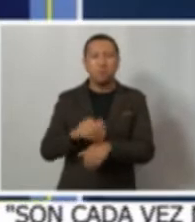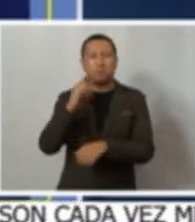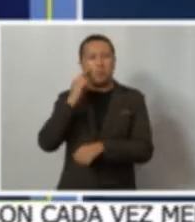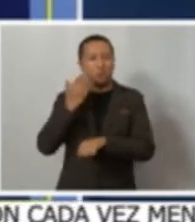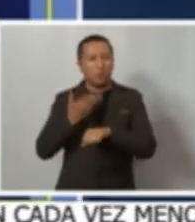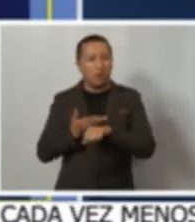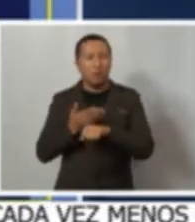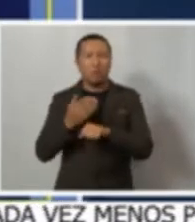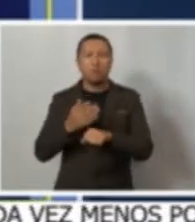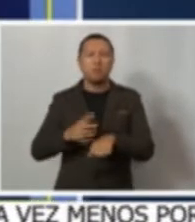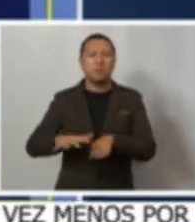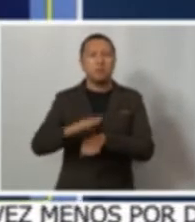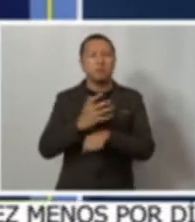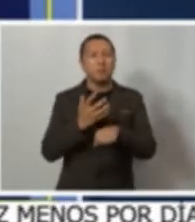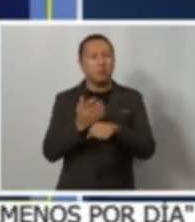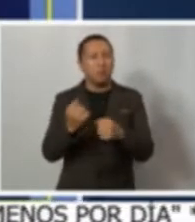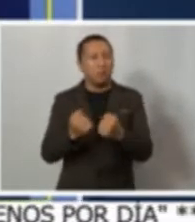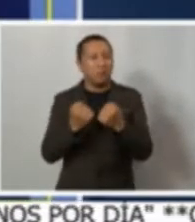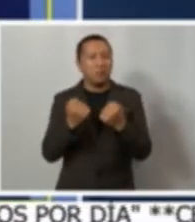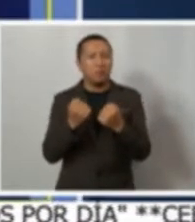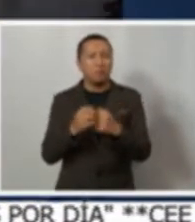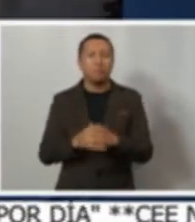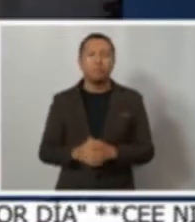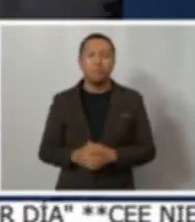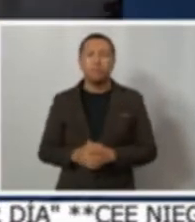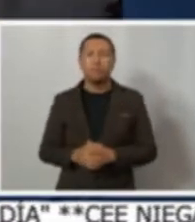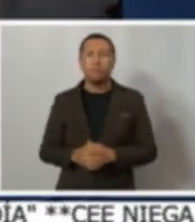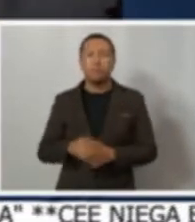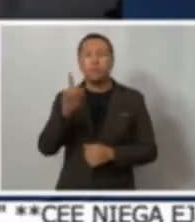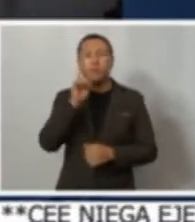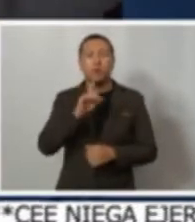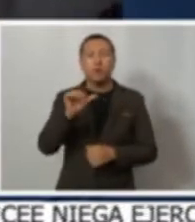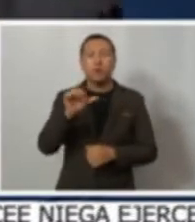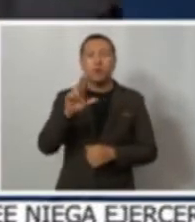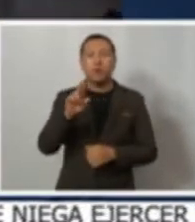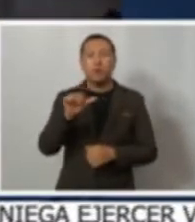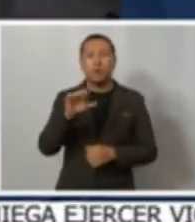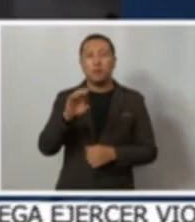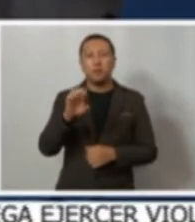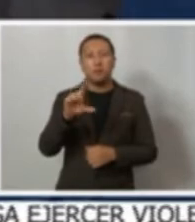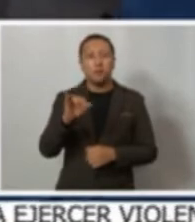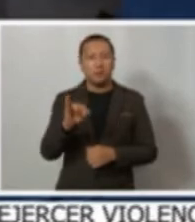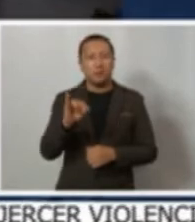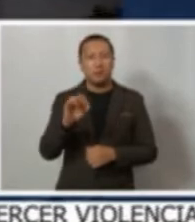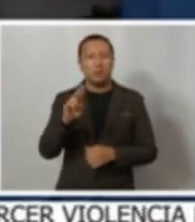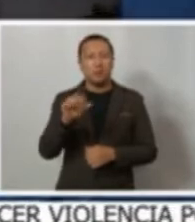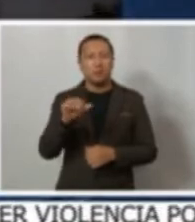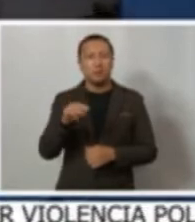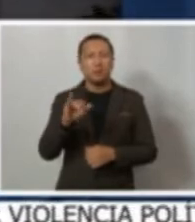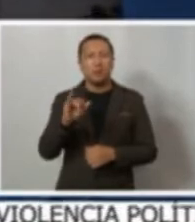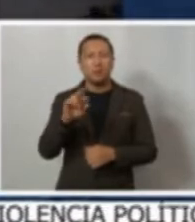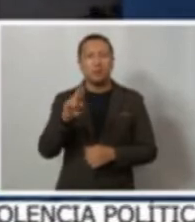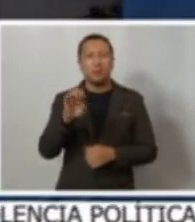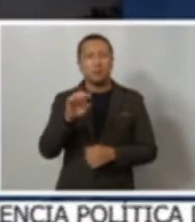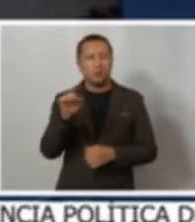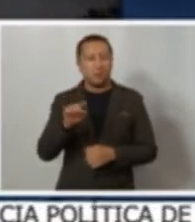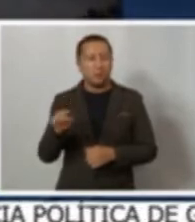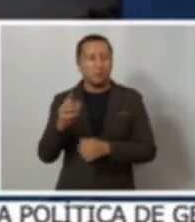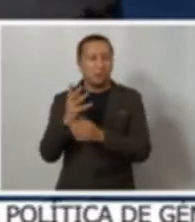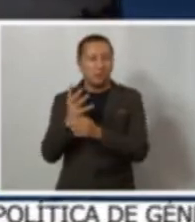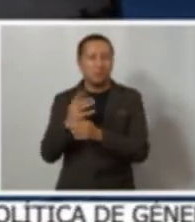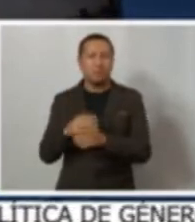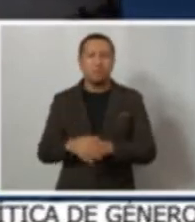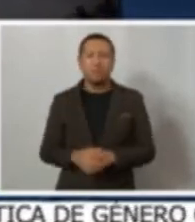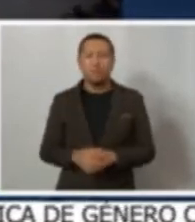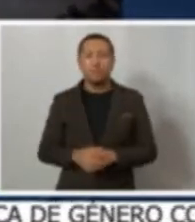al Estado. Araceli Ramírez, ya no hay luz en Cancún. Era previsible, lo decía ayer el gobernador Carlos Joaquín, acerca de que